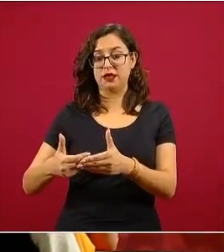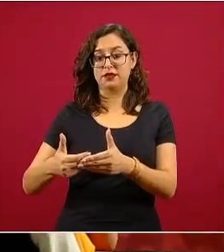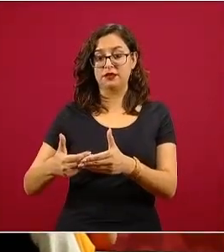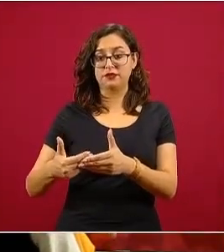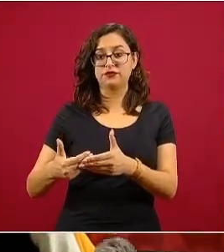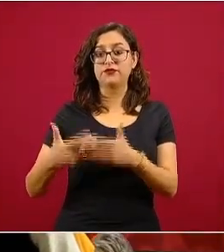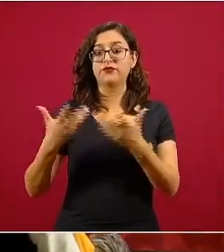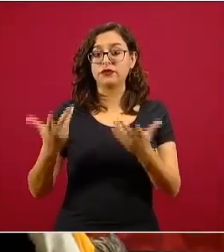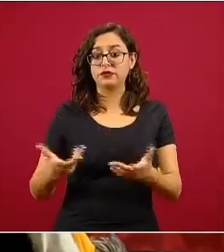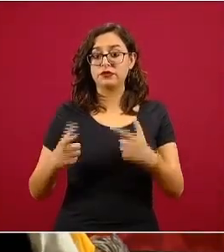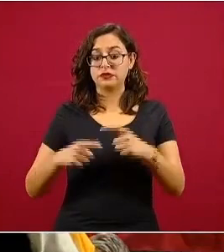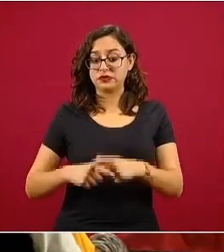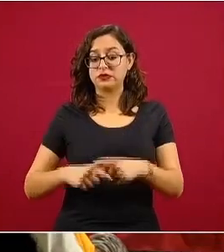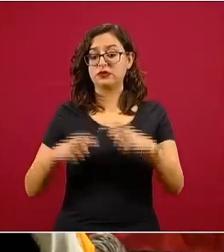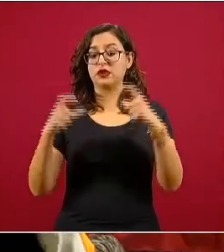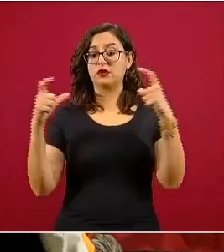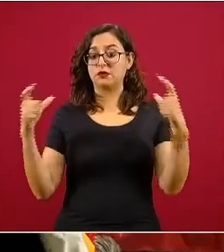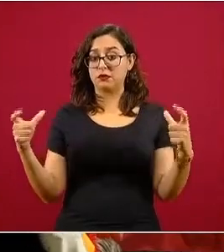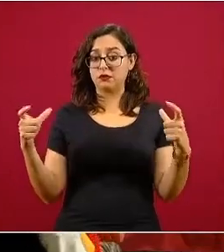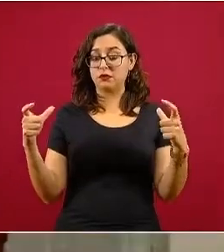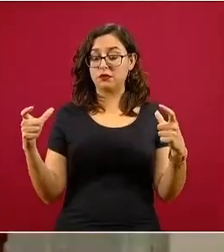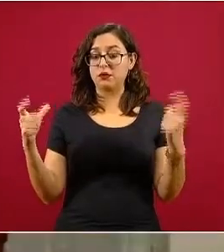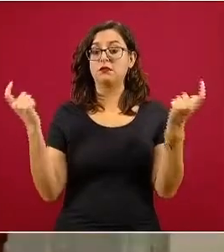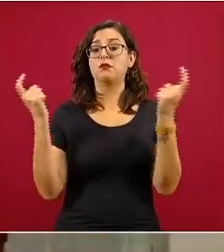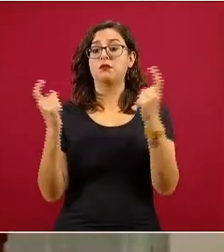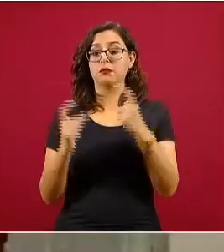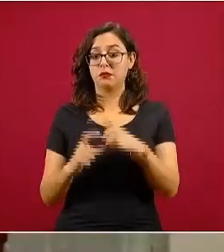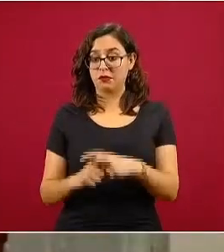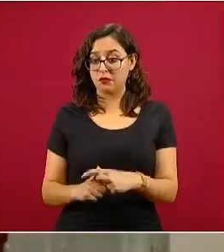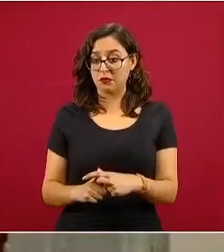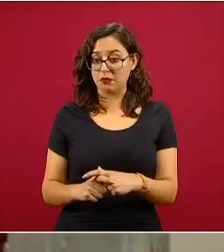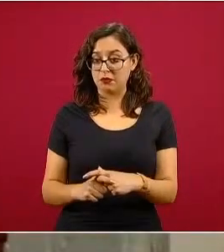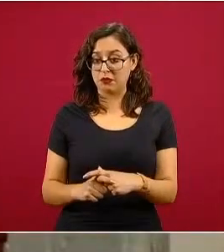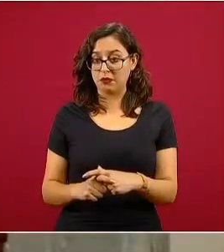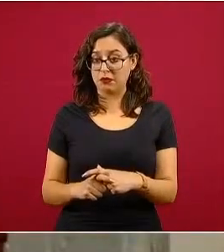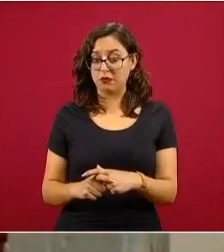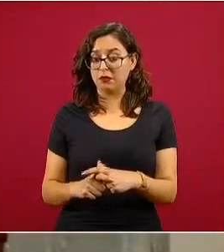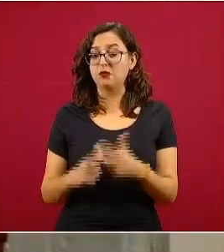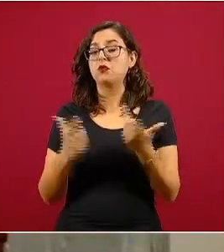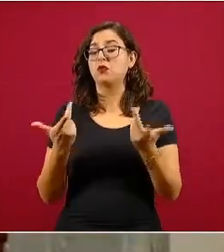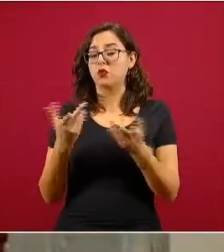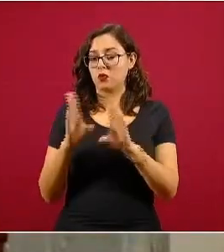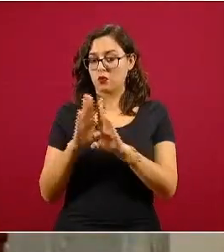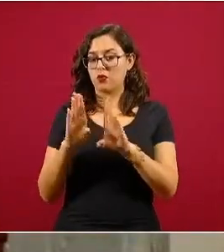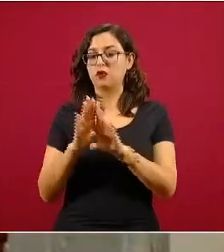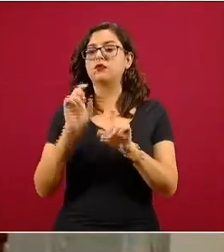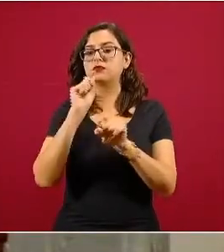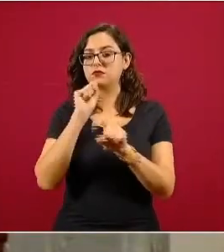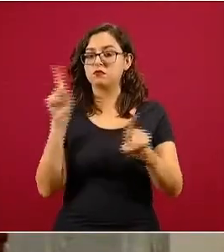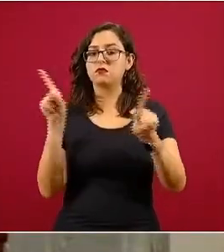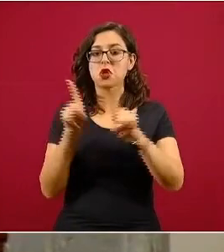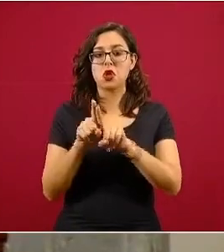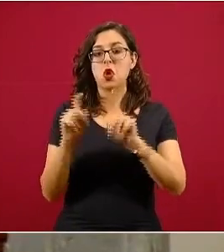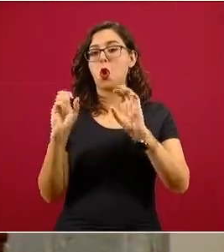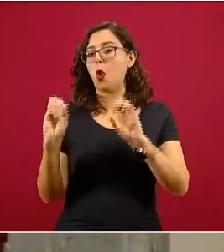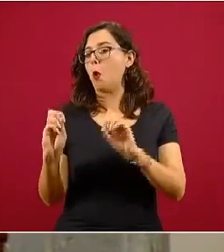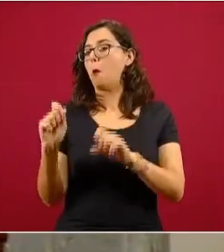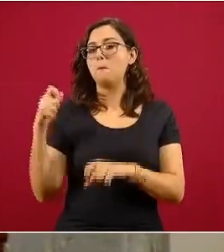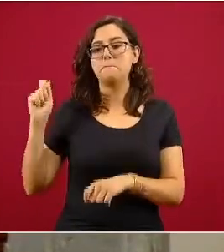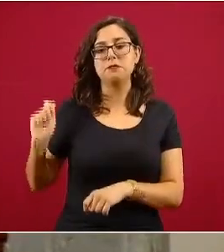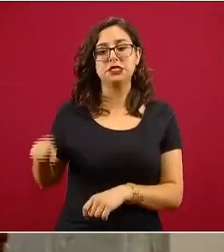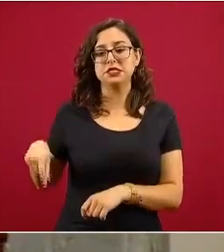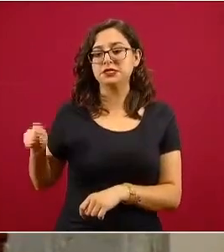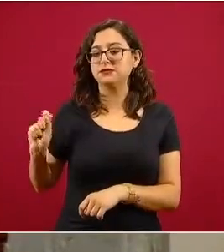si hubo un incremento en la ocupación, si hubo una disminución o en algunos casos veremos que el indicador